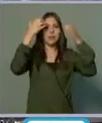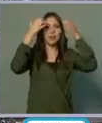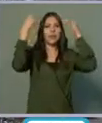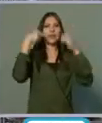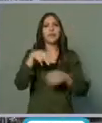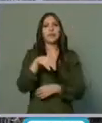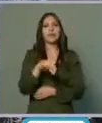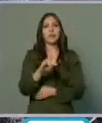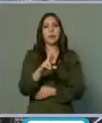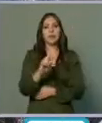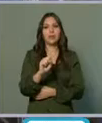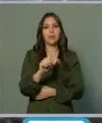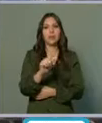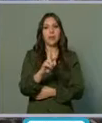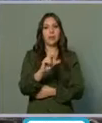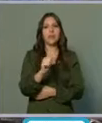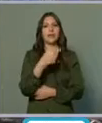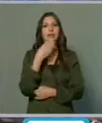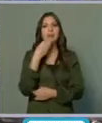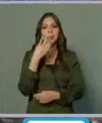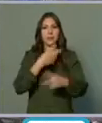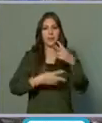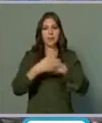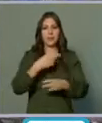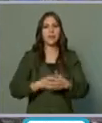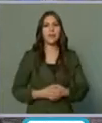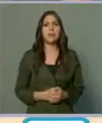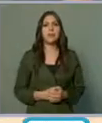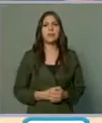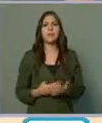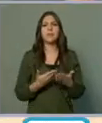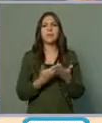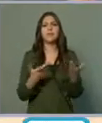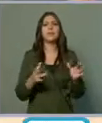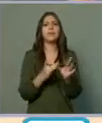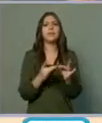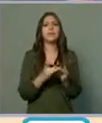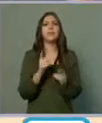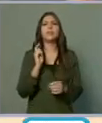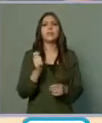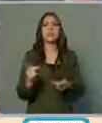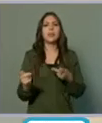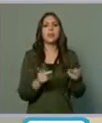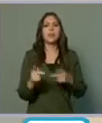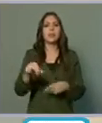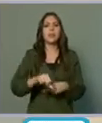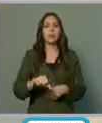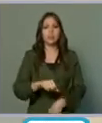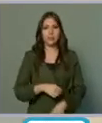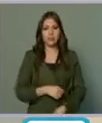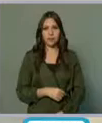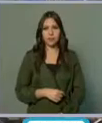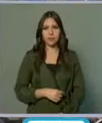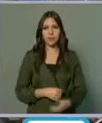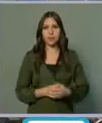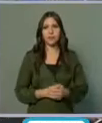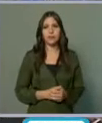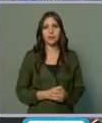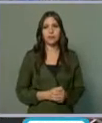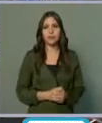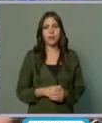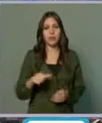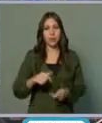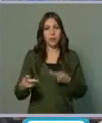Miroslava Zúñiga. Bienvenida, chef. Muy buenas. Chef, cuéntenos qué es lo que nos va a presentar el día de hoy. El día de hoy vamos a empezar con un